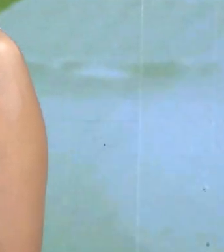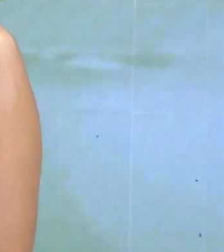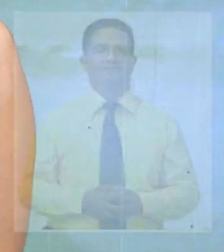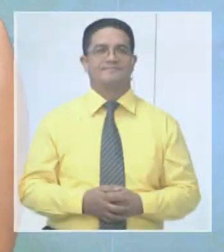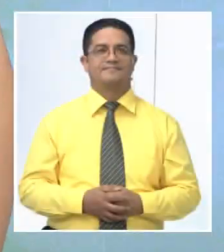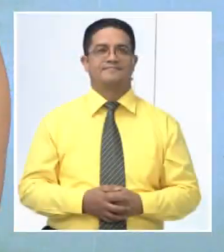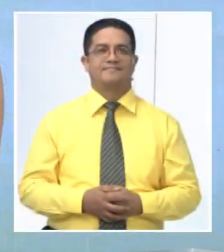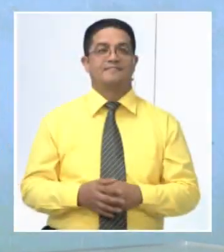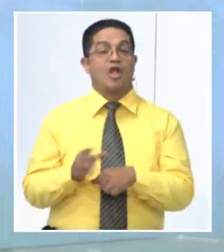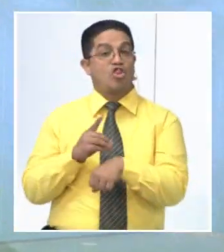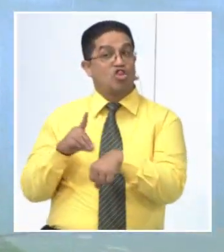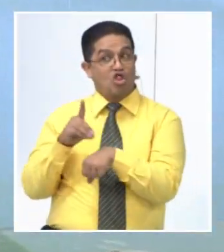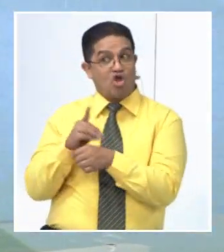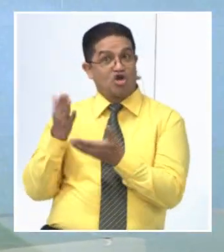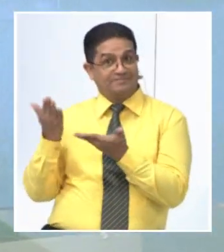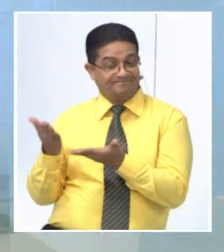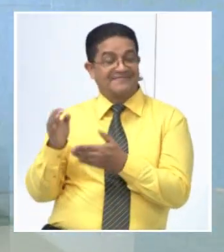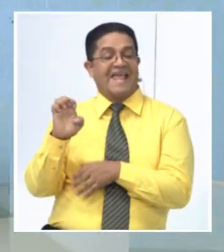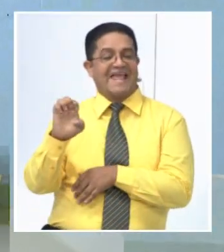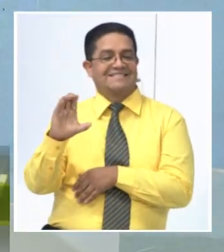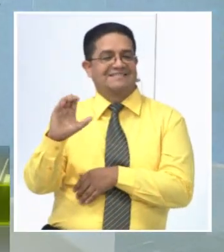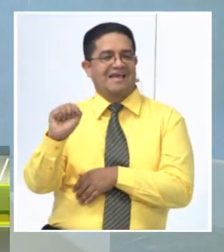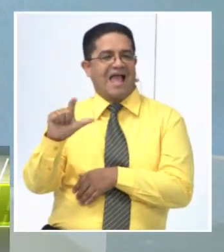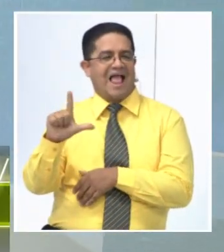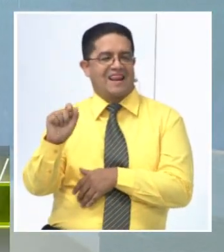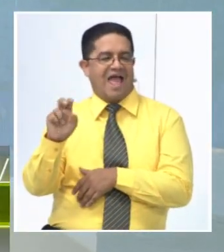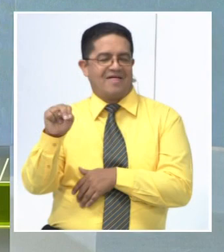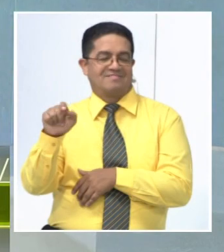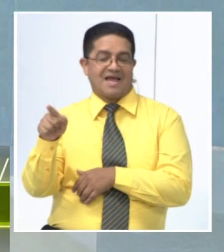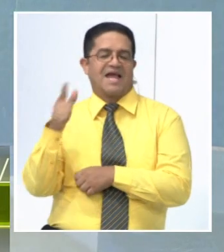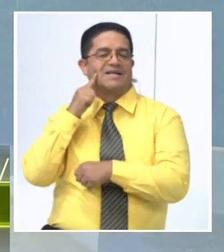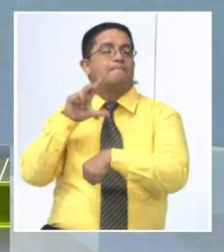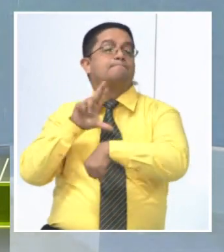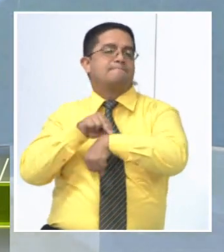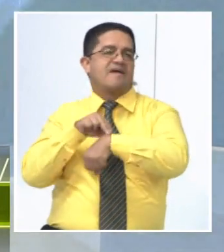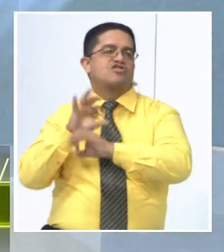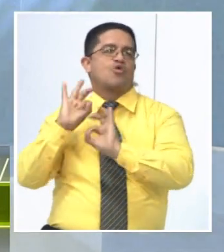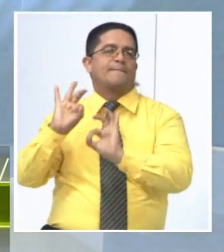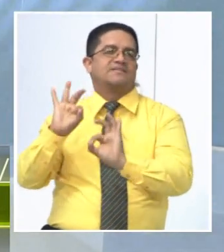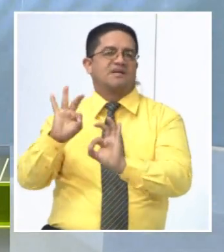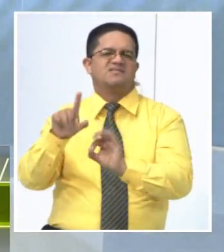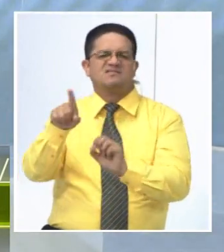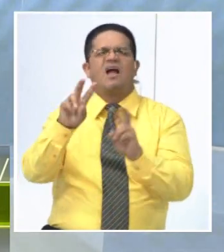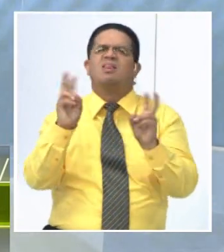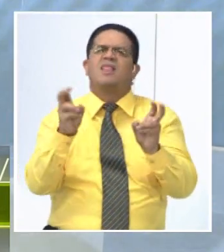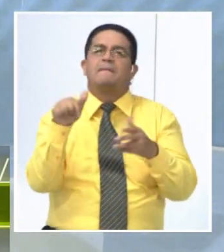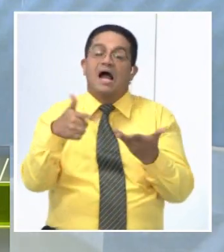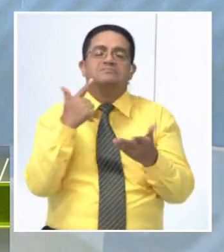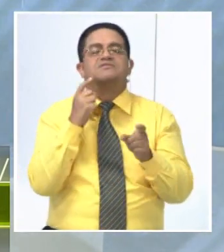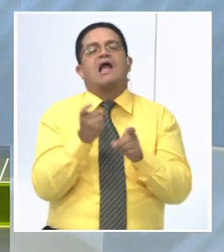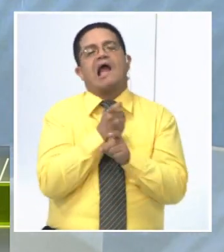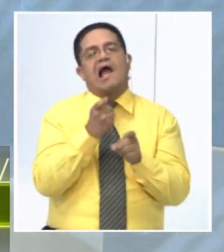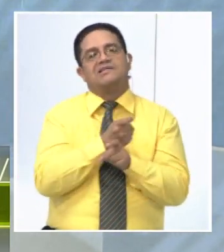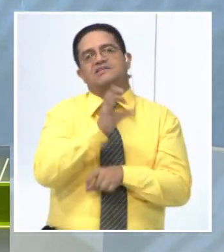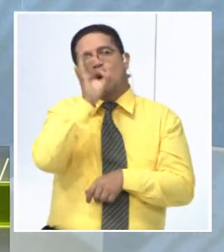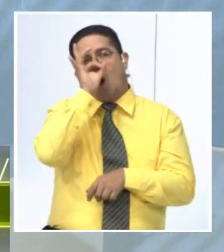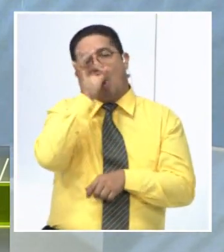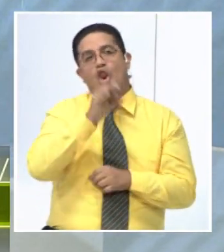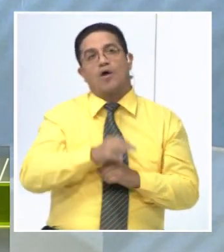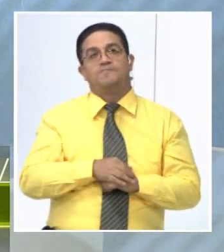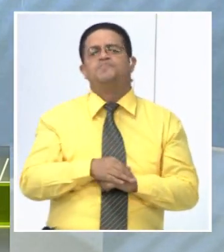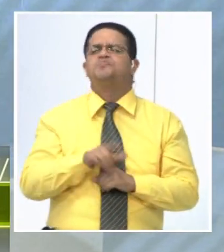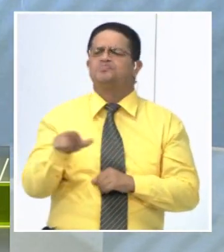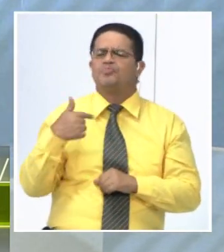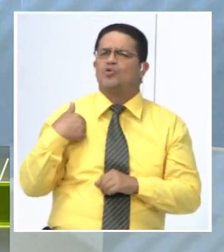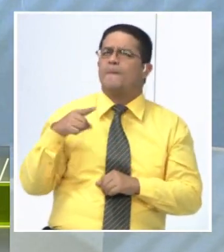doctor Ricardo Escalante nos sigue acompañando. Él es médico coloproctólogo, cirujano coloproctólogo, y estamos hablando sobre cáncer de colon. Yo le preguntaba en la parte anterior si